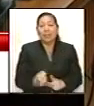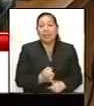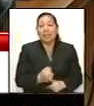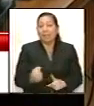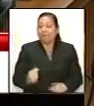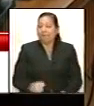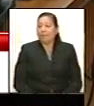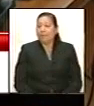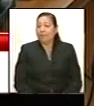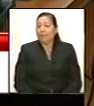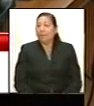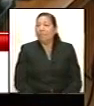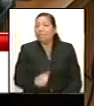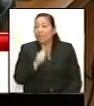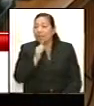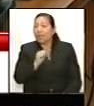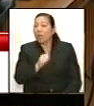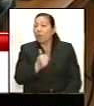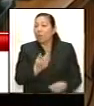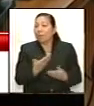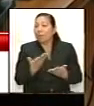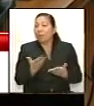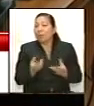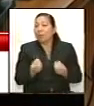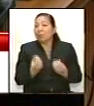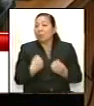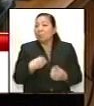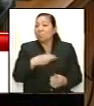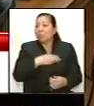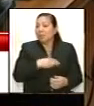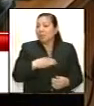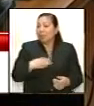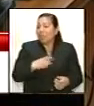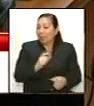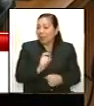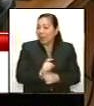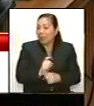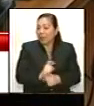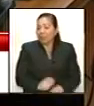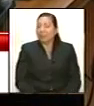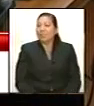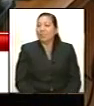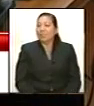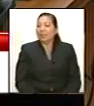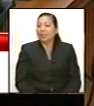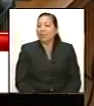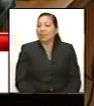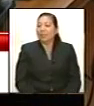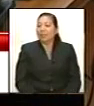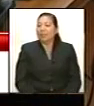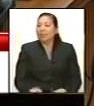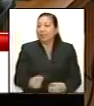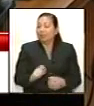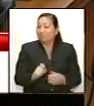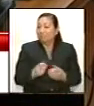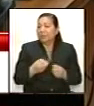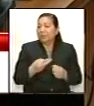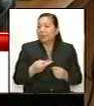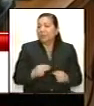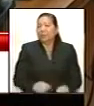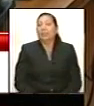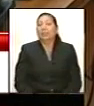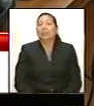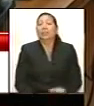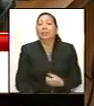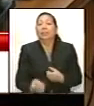y o nos faltan algunos otros elementos para que como Ministerio de Educación podamos actuar inmediatamente. Entonces, el call center lo que nos va a permitir ahora